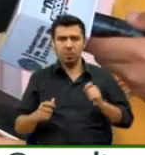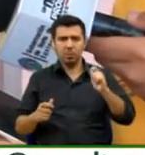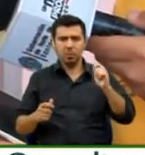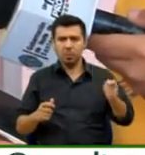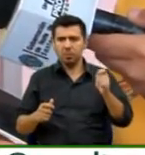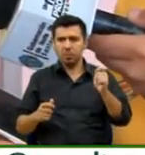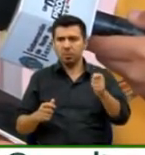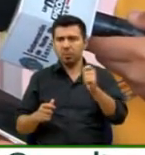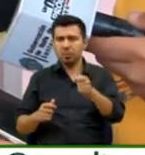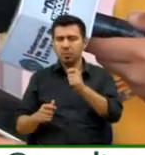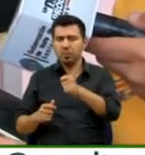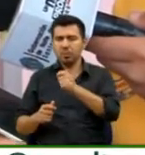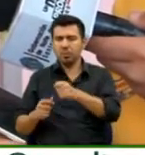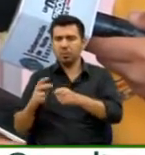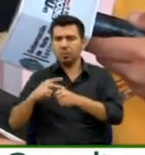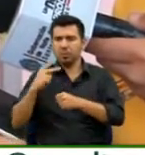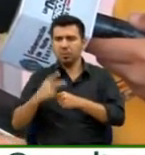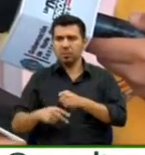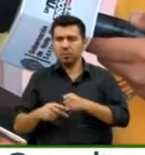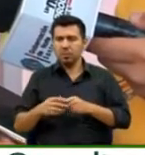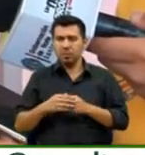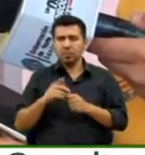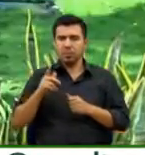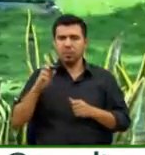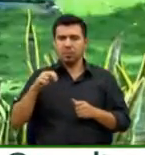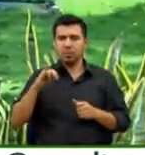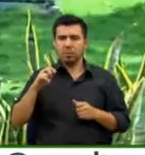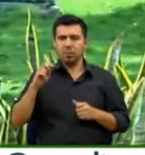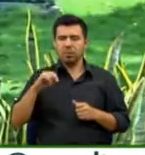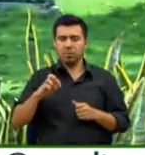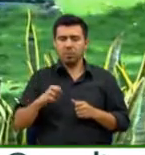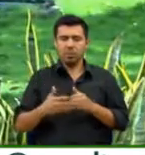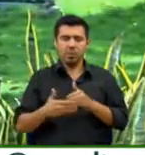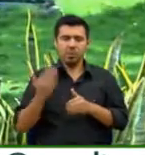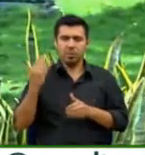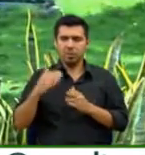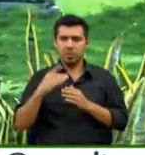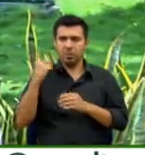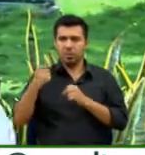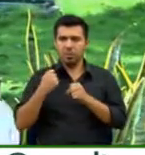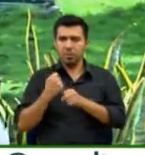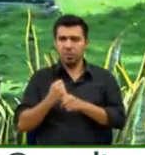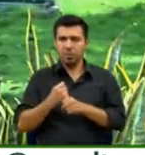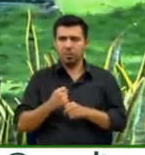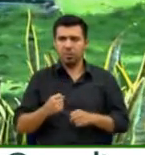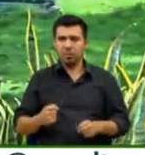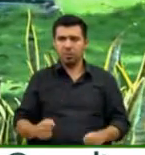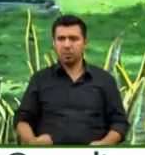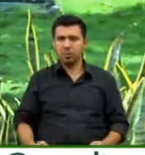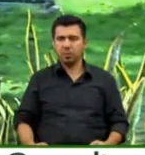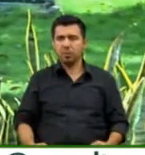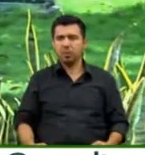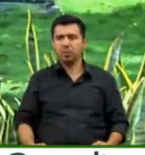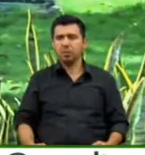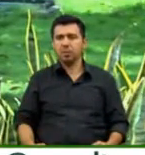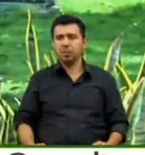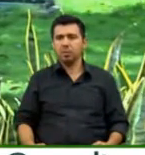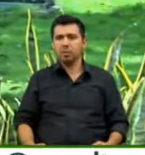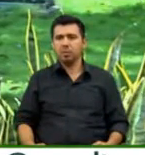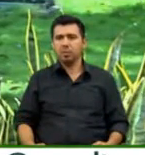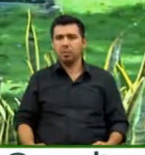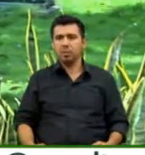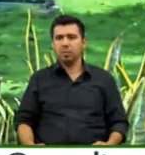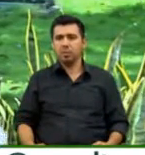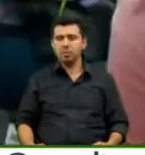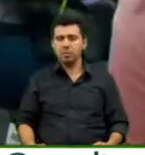proyecto en cambre que lo estaremos arrancando mediante dios el año entran advirtió la secretaria de las tics para el departamento que se trabaja